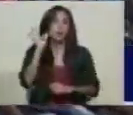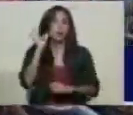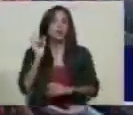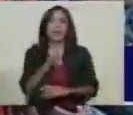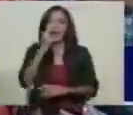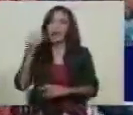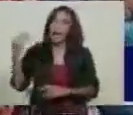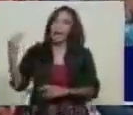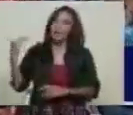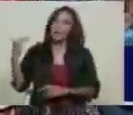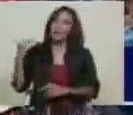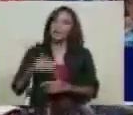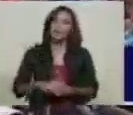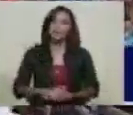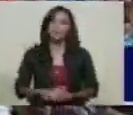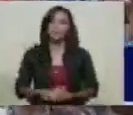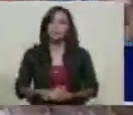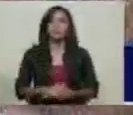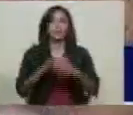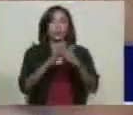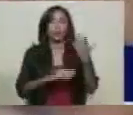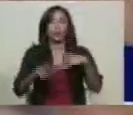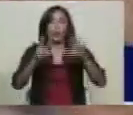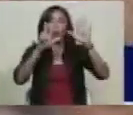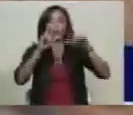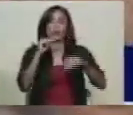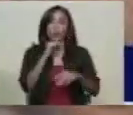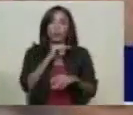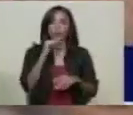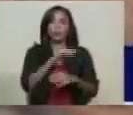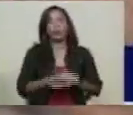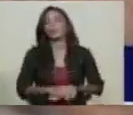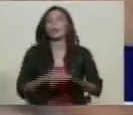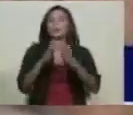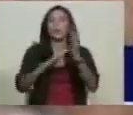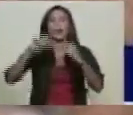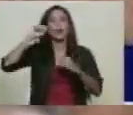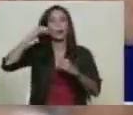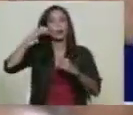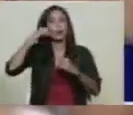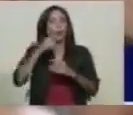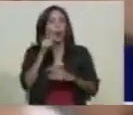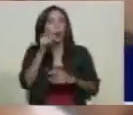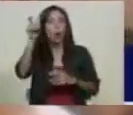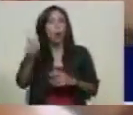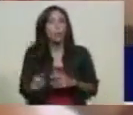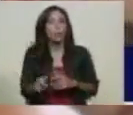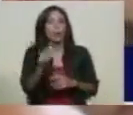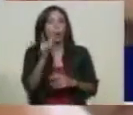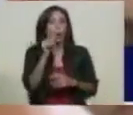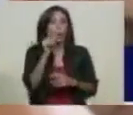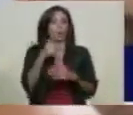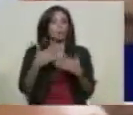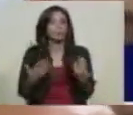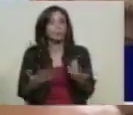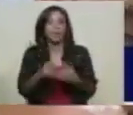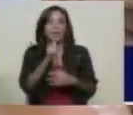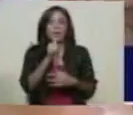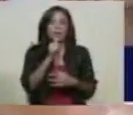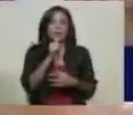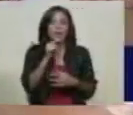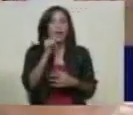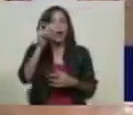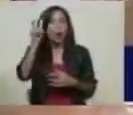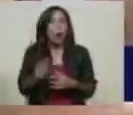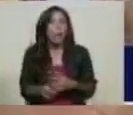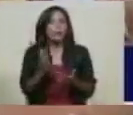día como hoy, 8 de octubre, recordamos a nuestro guerrillero heroico, al hombre que actuaba